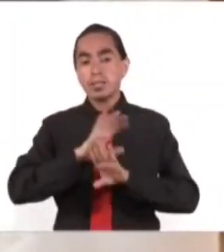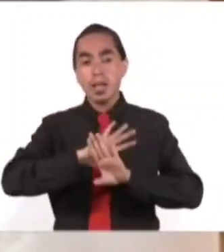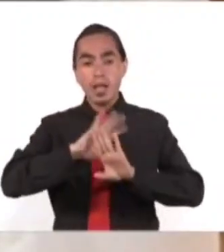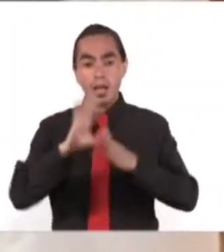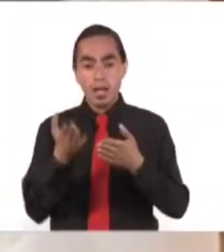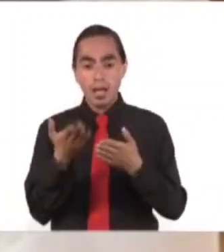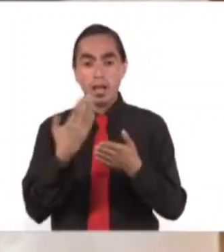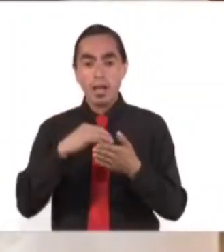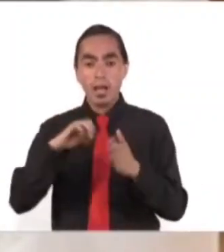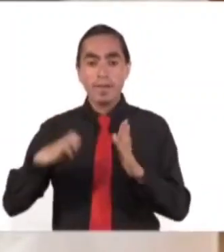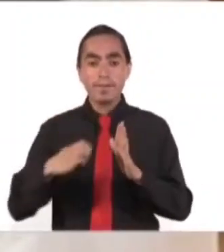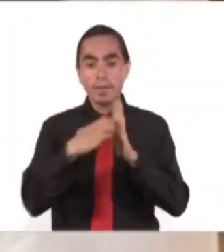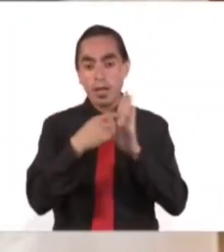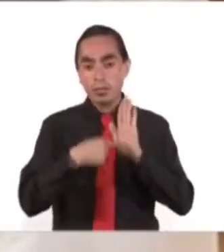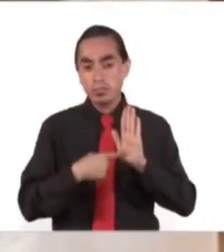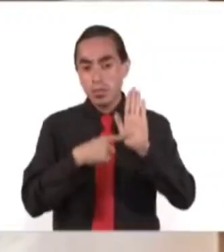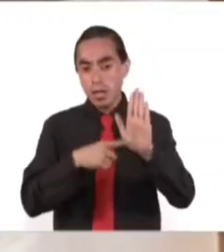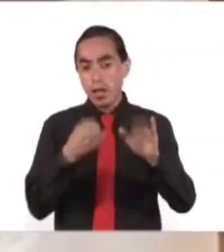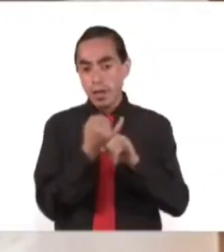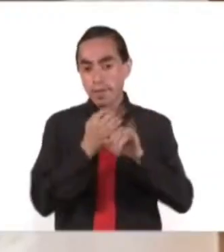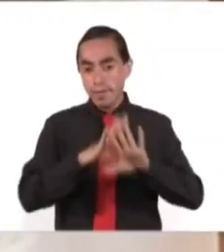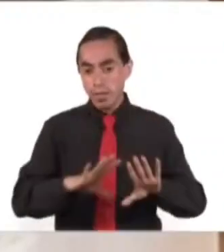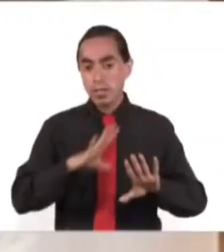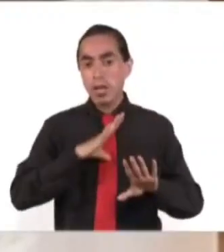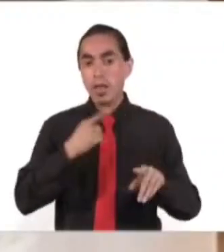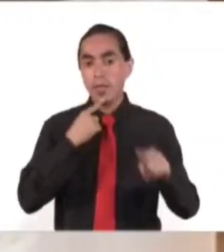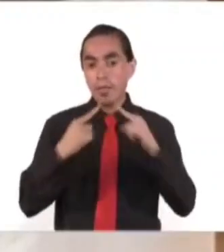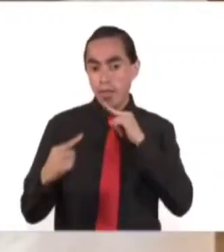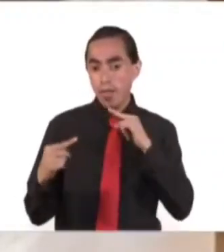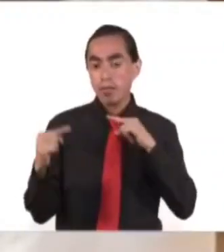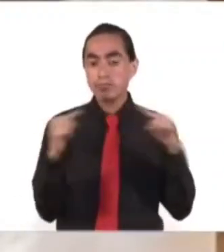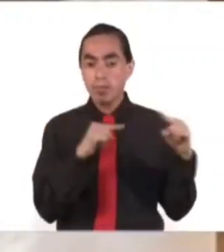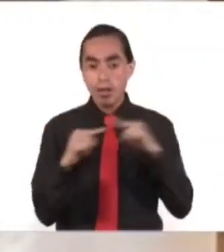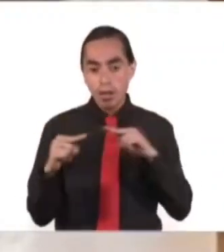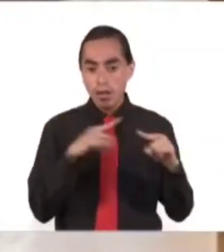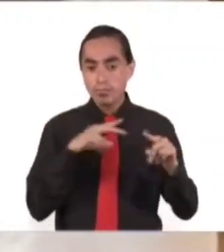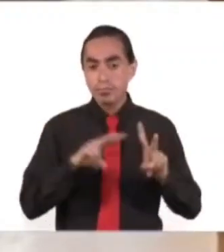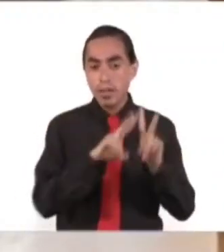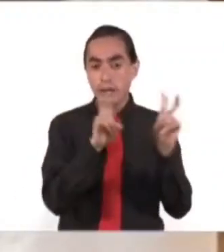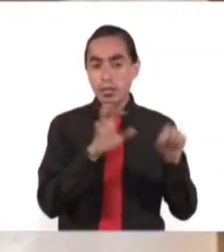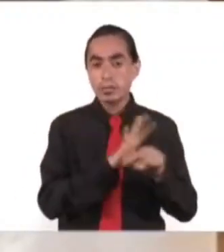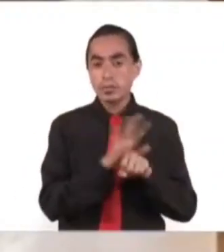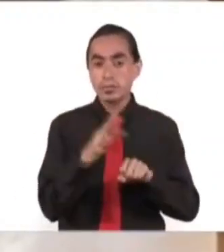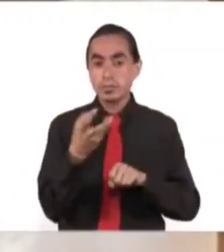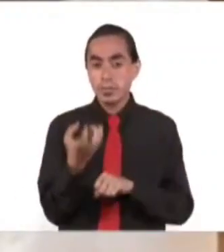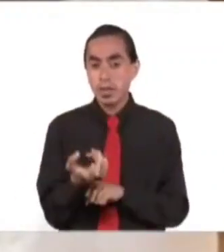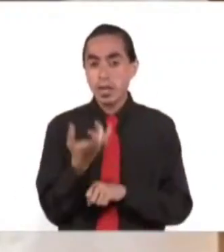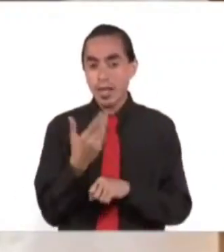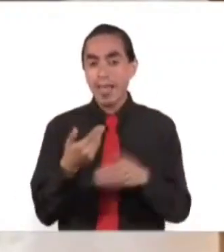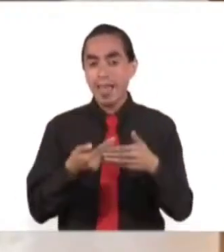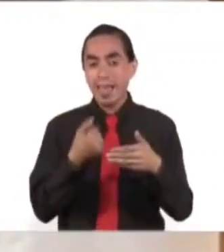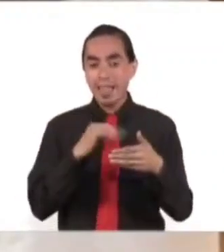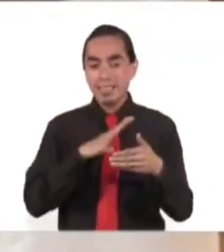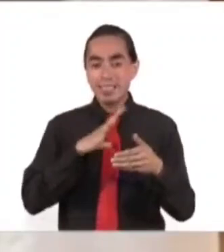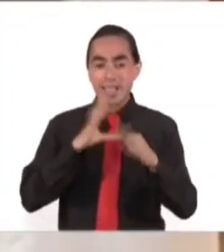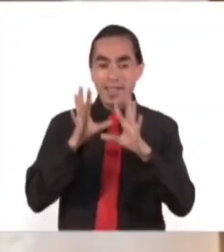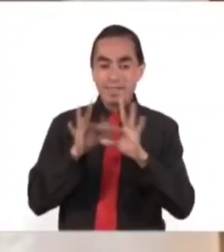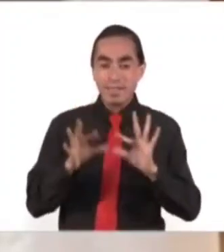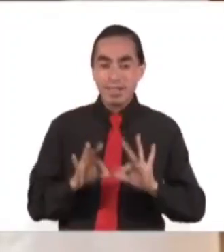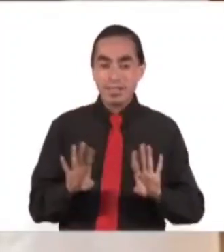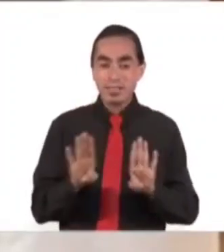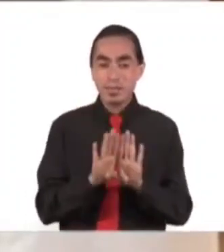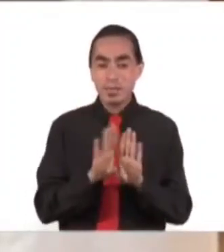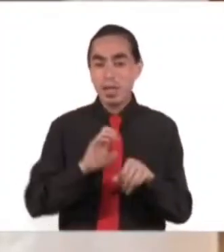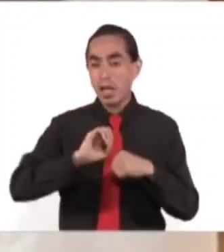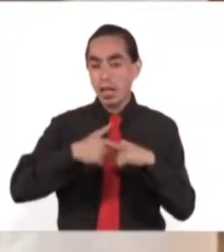que han de exponerse y discutirse en el presente foro son, como puede inferirse del contexto que aquí describo